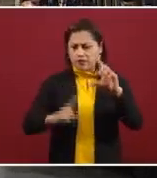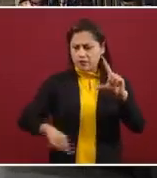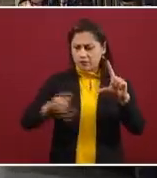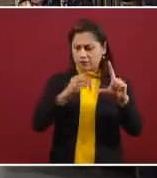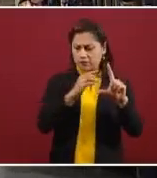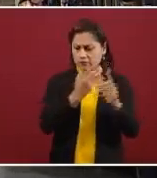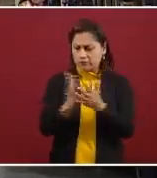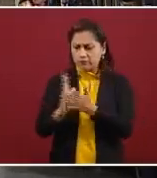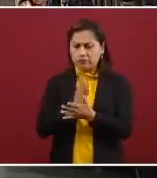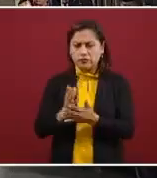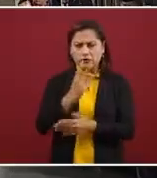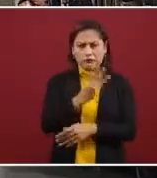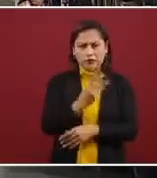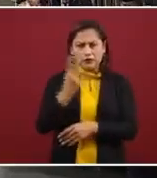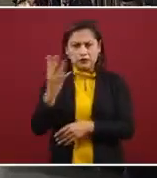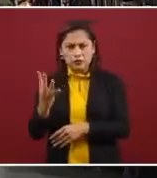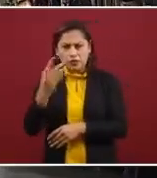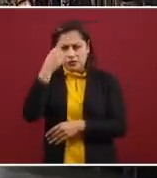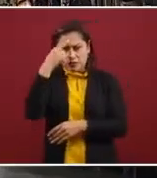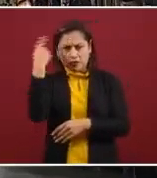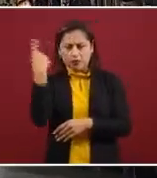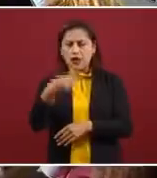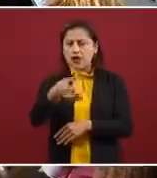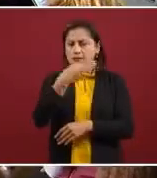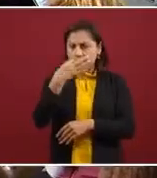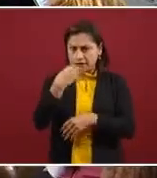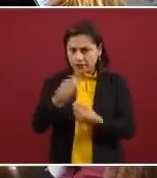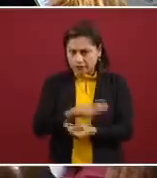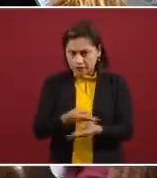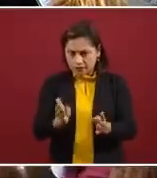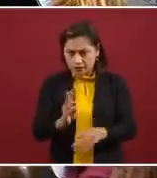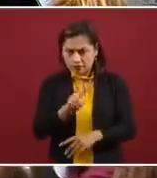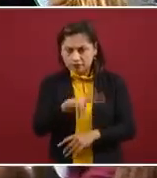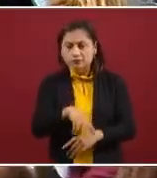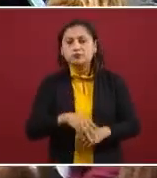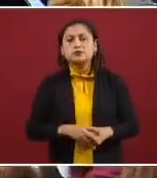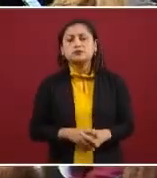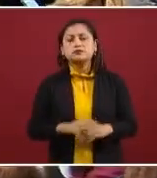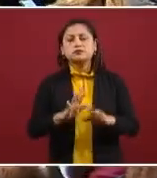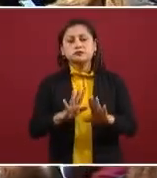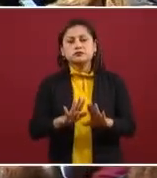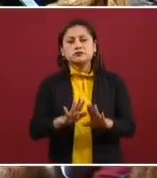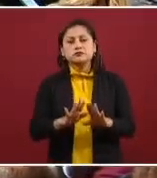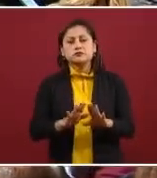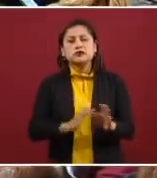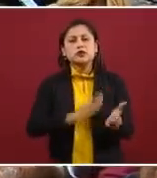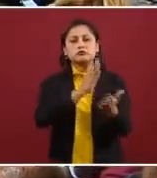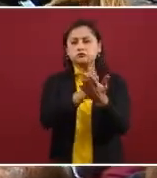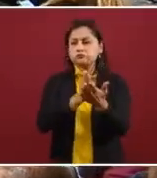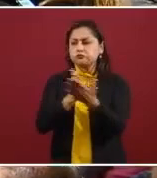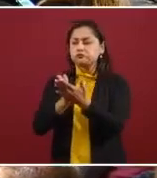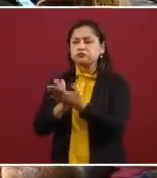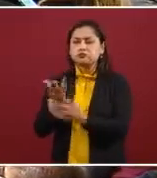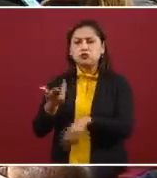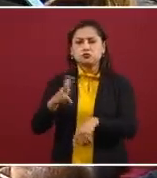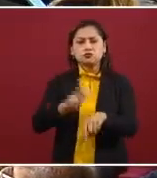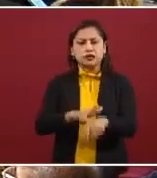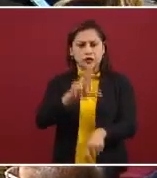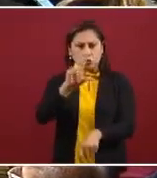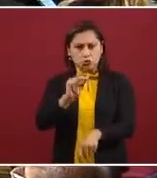garantizar el abasto de medicamentos. Usted durante estos 80 recorridos por los hospitales